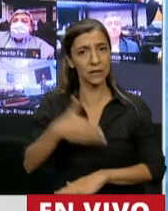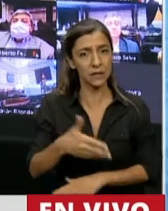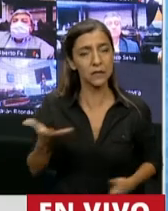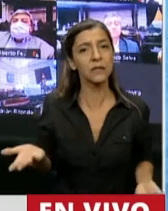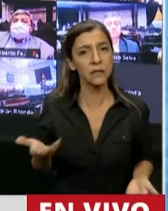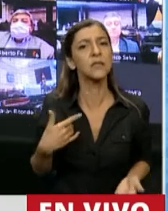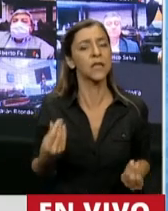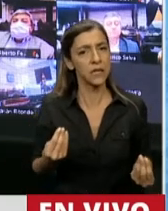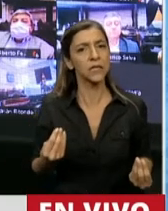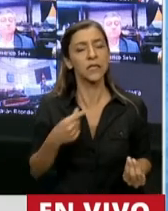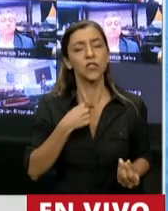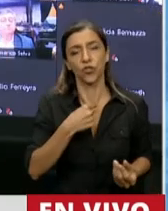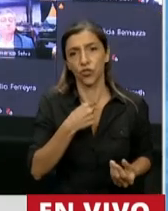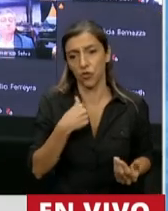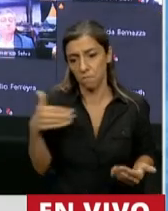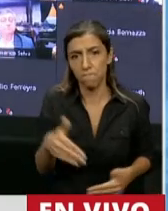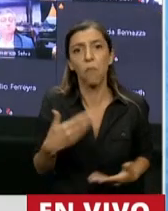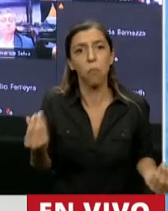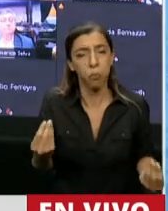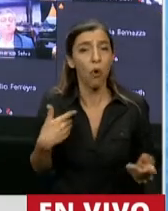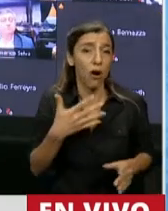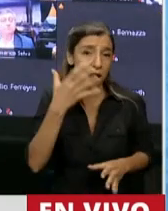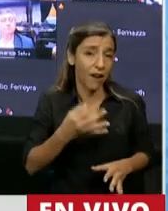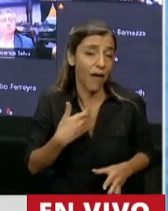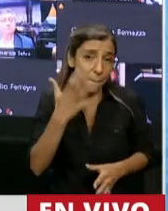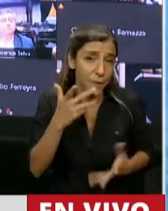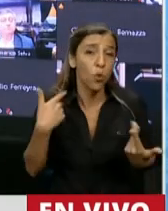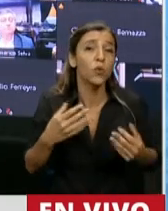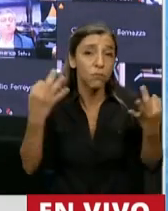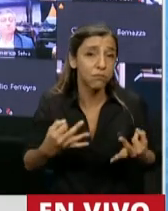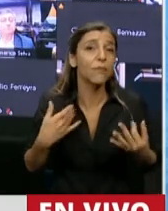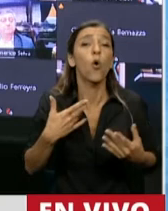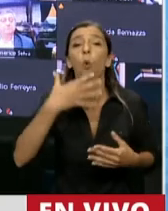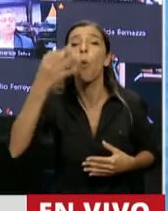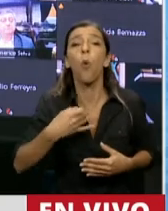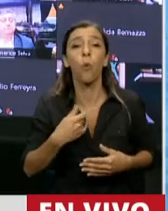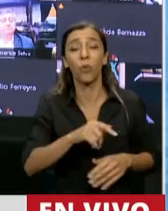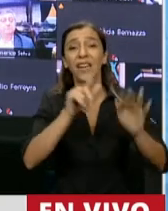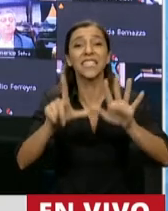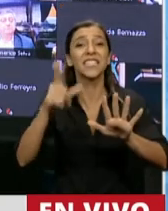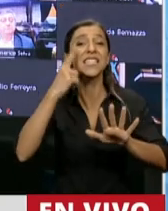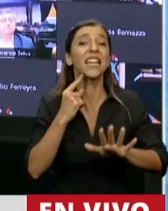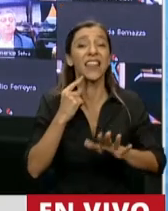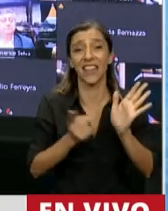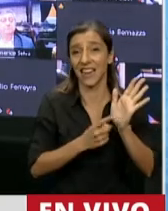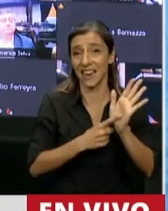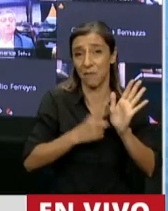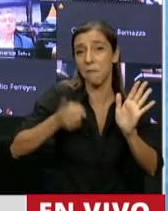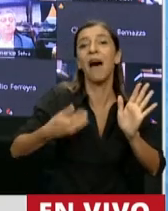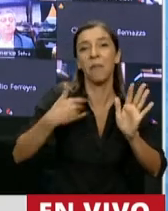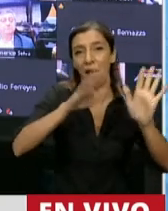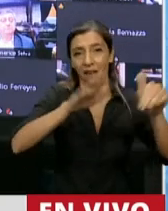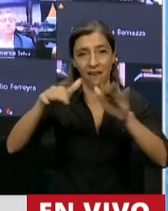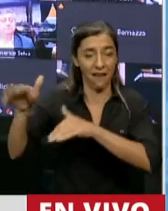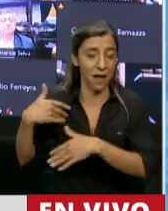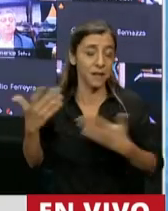los 7 días que establece el reglamento, pero obviamente, dada la cercanía, a diferencia de otros diputados, seguramente del